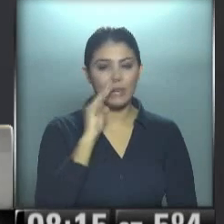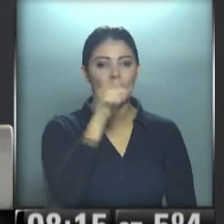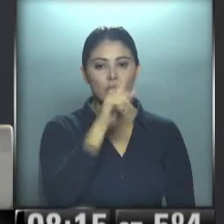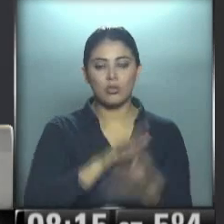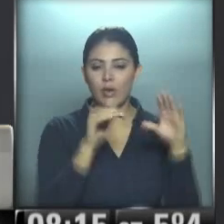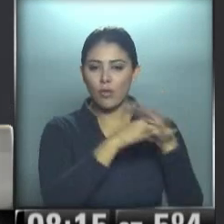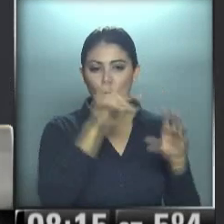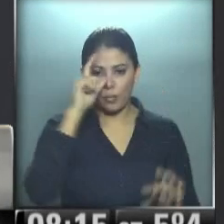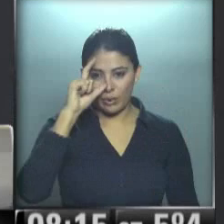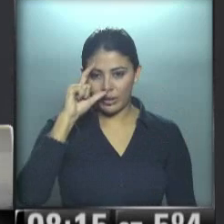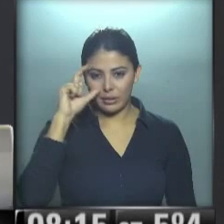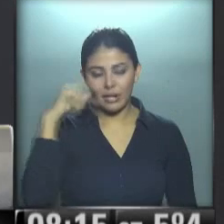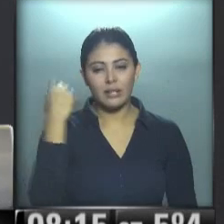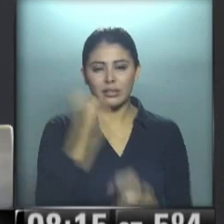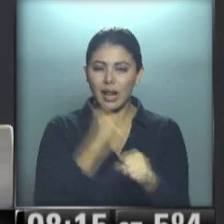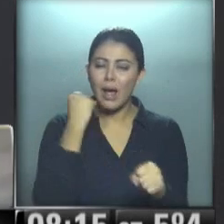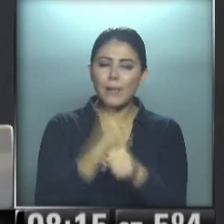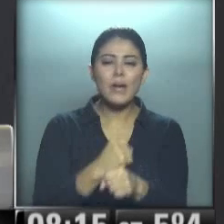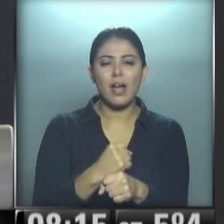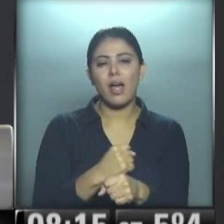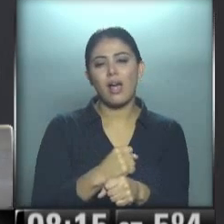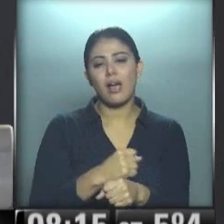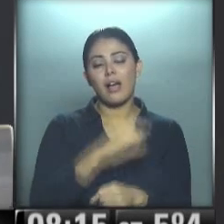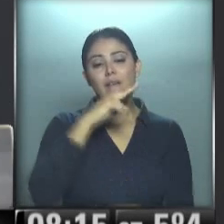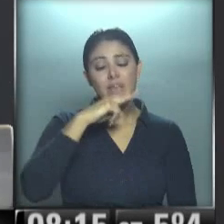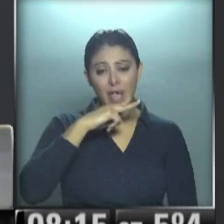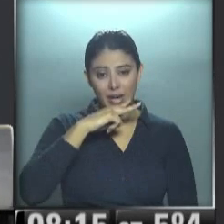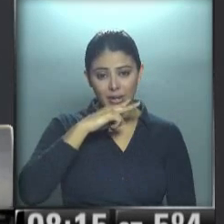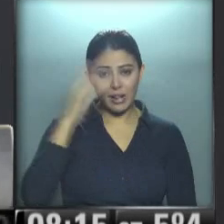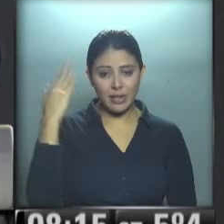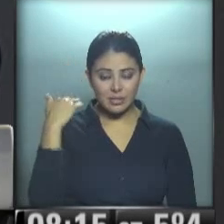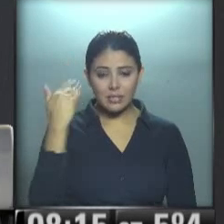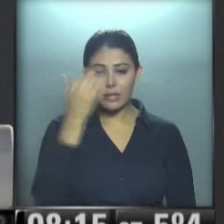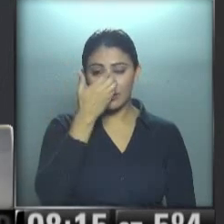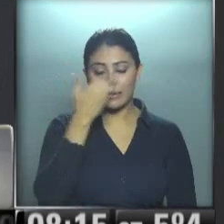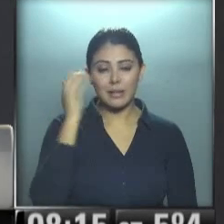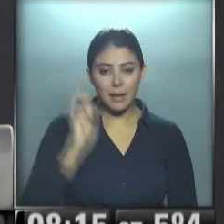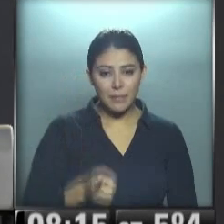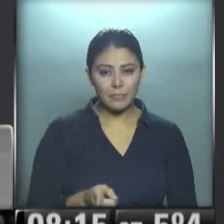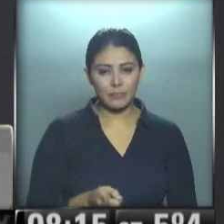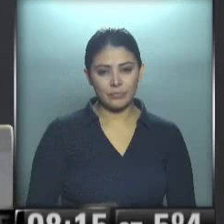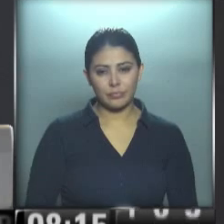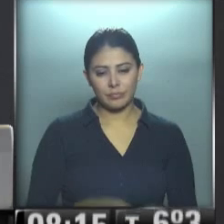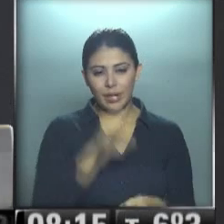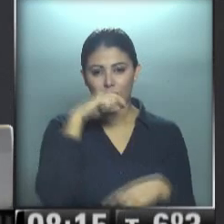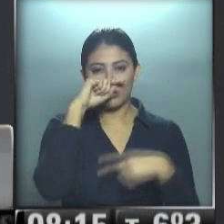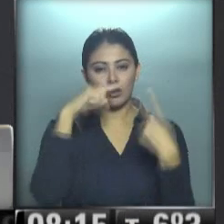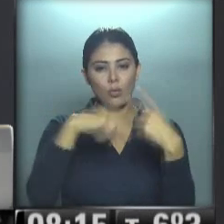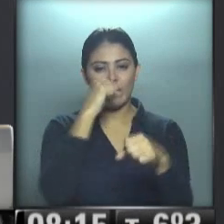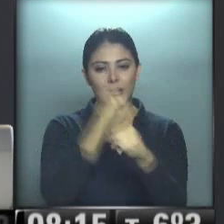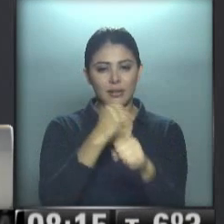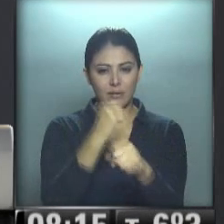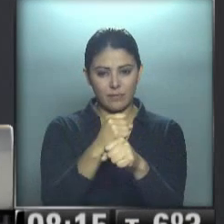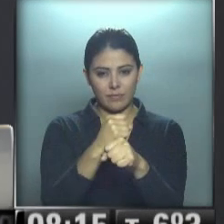tiene que ver con fondos buitres lo hemos estado trabajando durante el día viernes y a su vez es parte del trabajo que